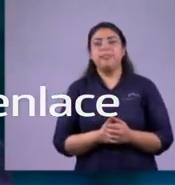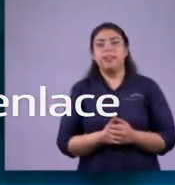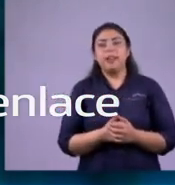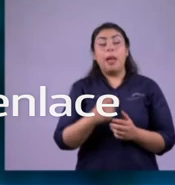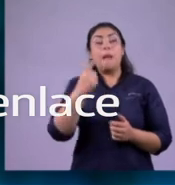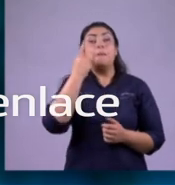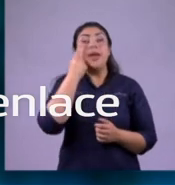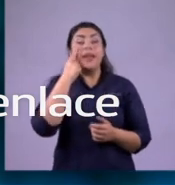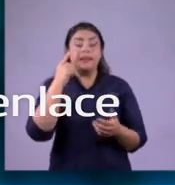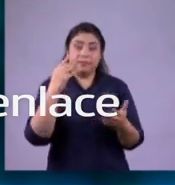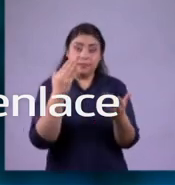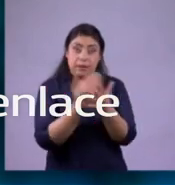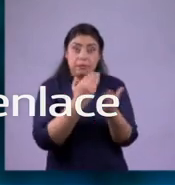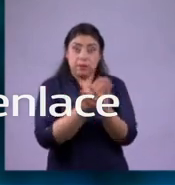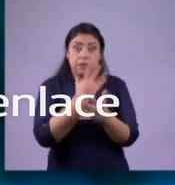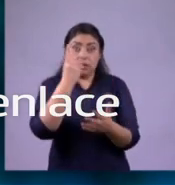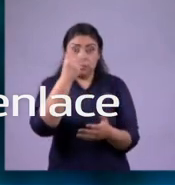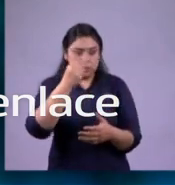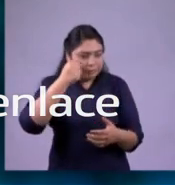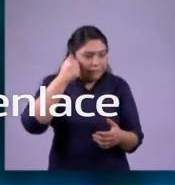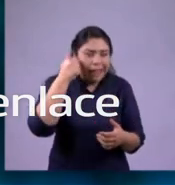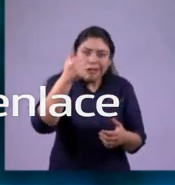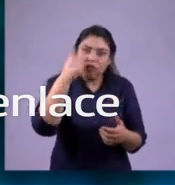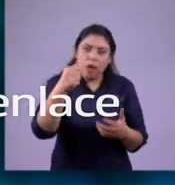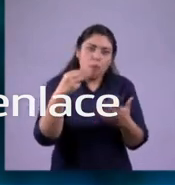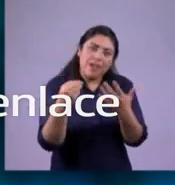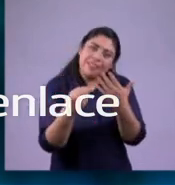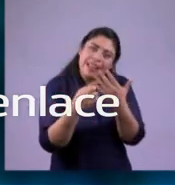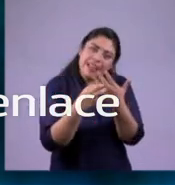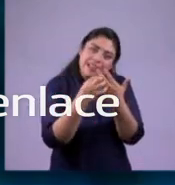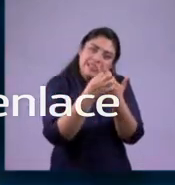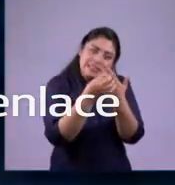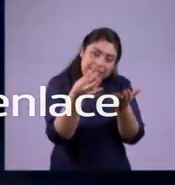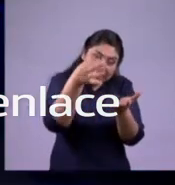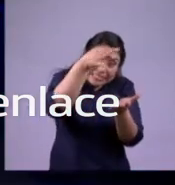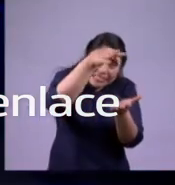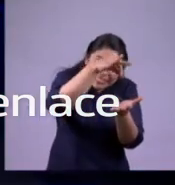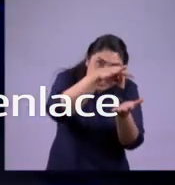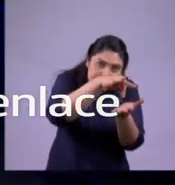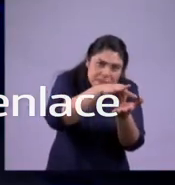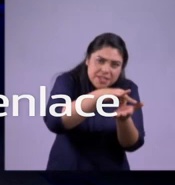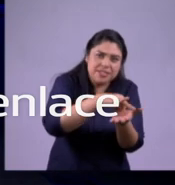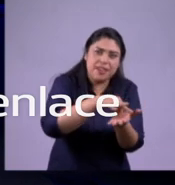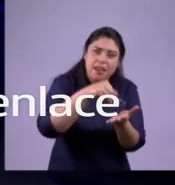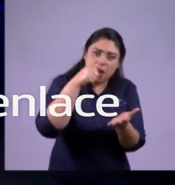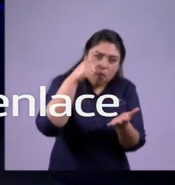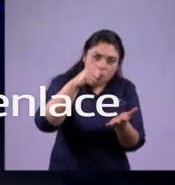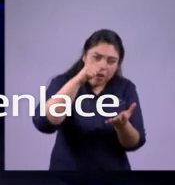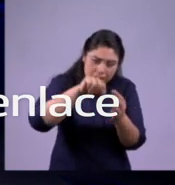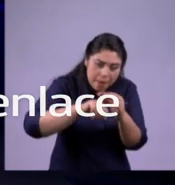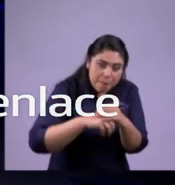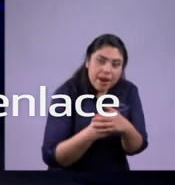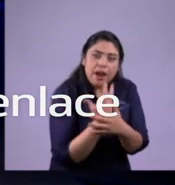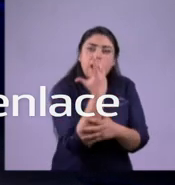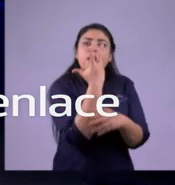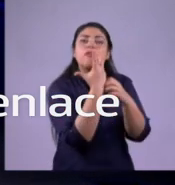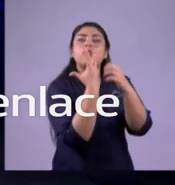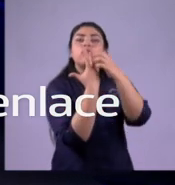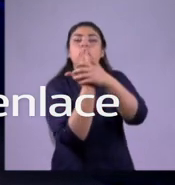buena semilla todo el tiempo y está viva y es eficaz sin embargo